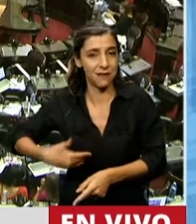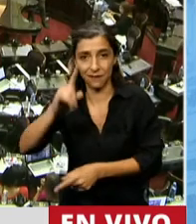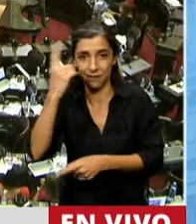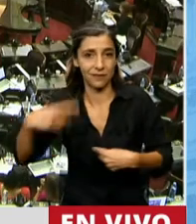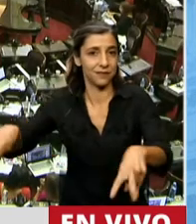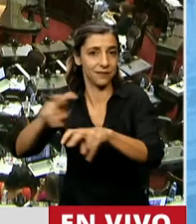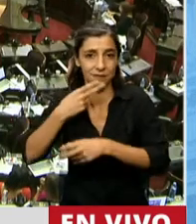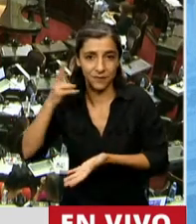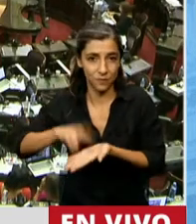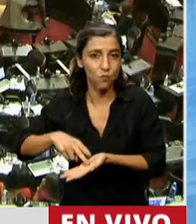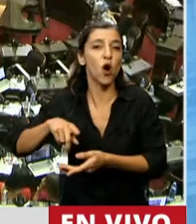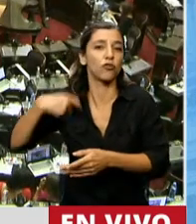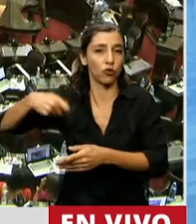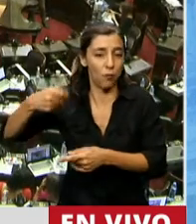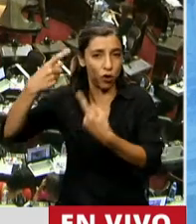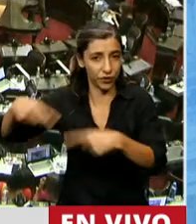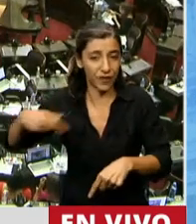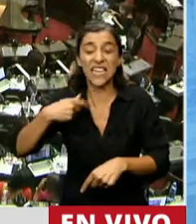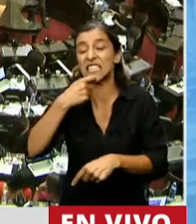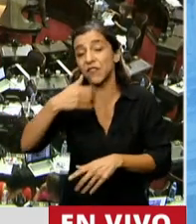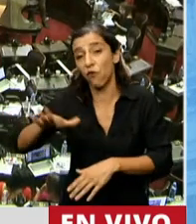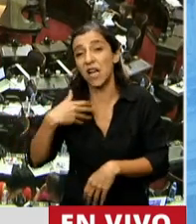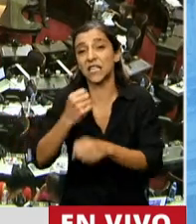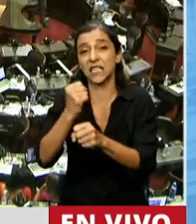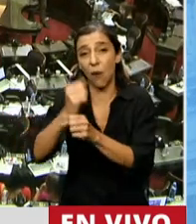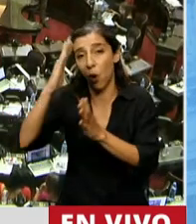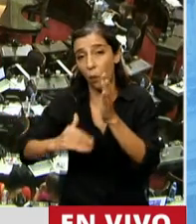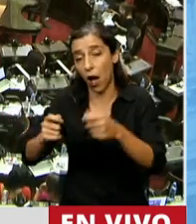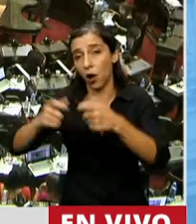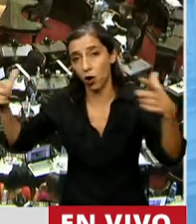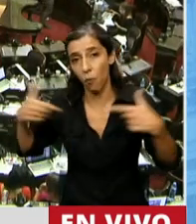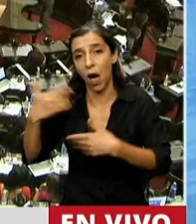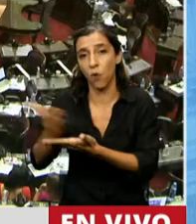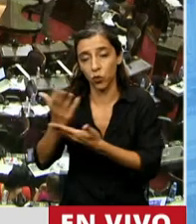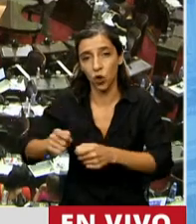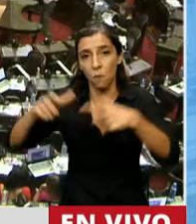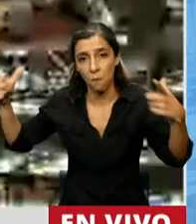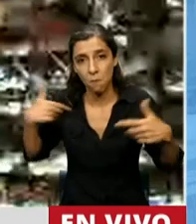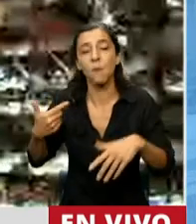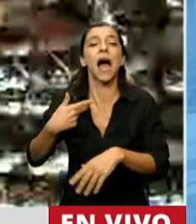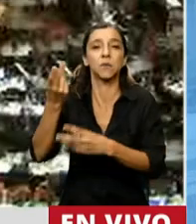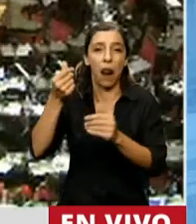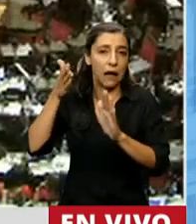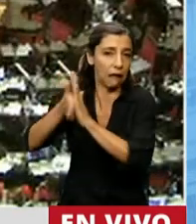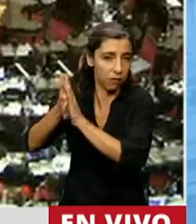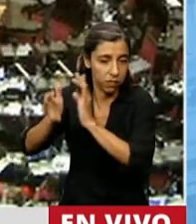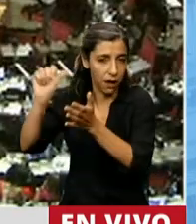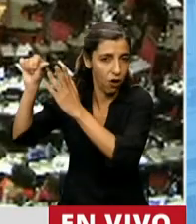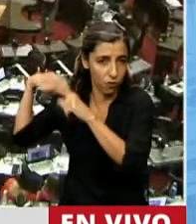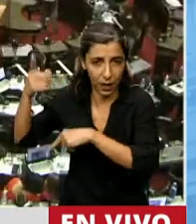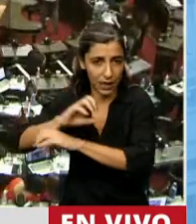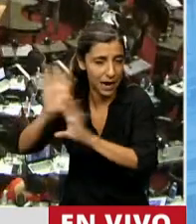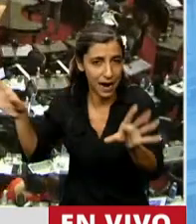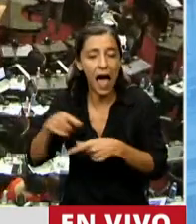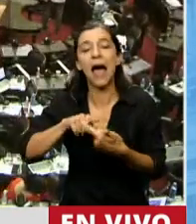impuestos y en aportes, es decir, si el año que viene hay más trabajo en blanco, si hay más producción, si hay menos evasión, si no desaparece ningún impuesto, si no se bajan los